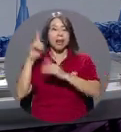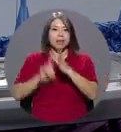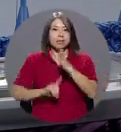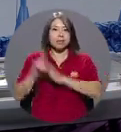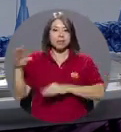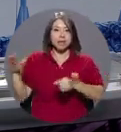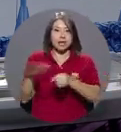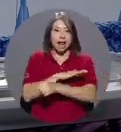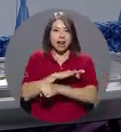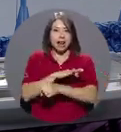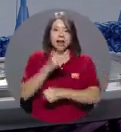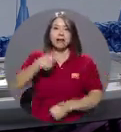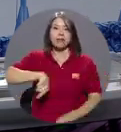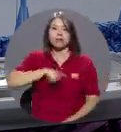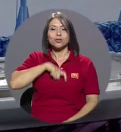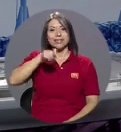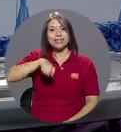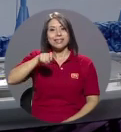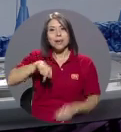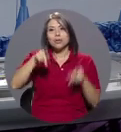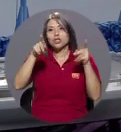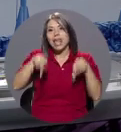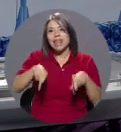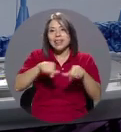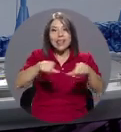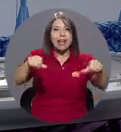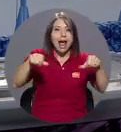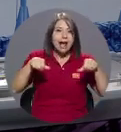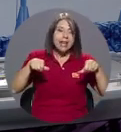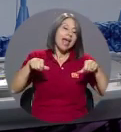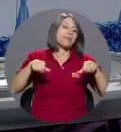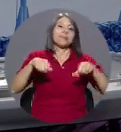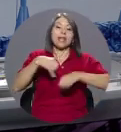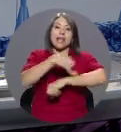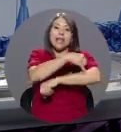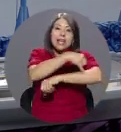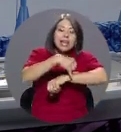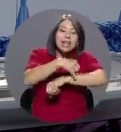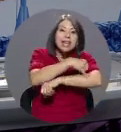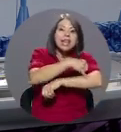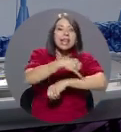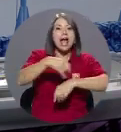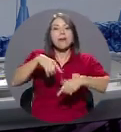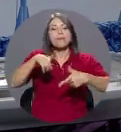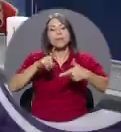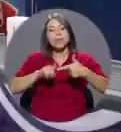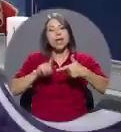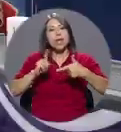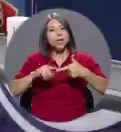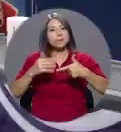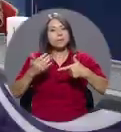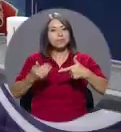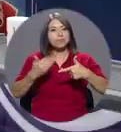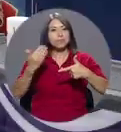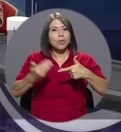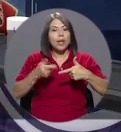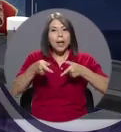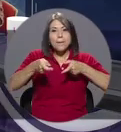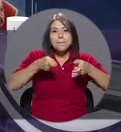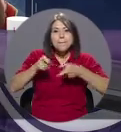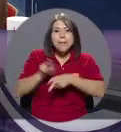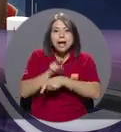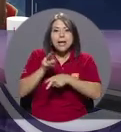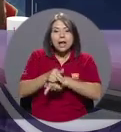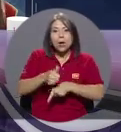desarrollo integral. Ocupamos gente en, qué sé yo, en el área de la ingeniería, en el área